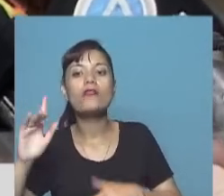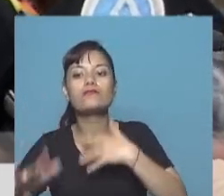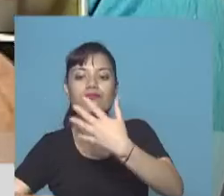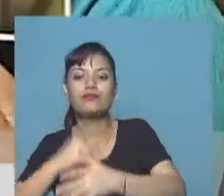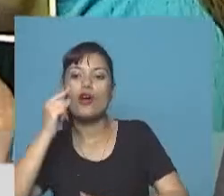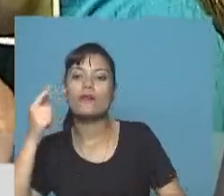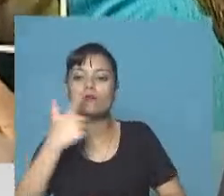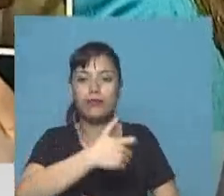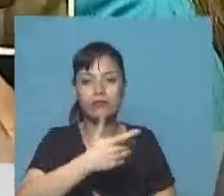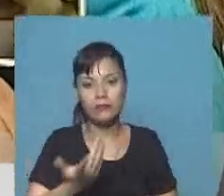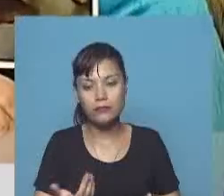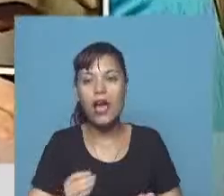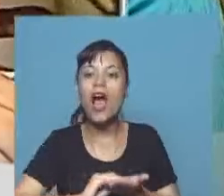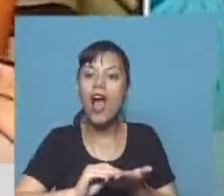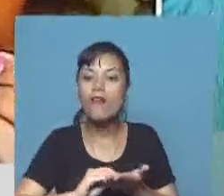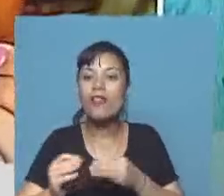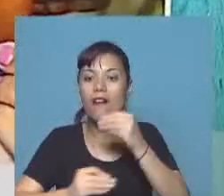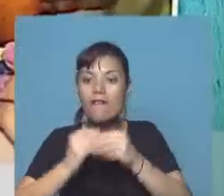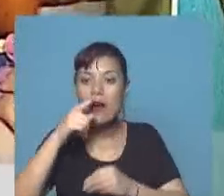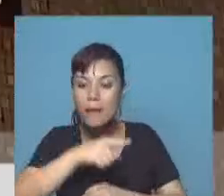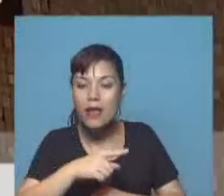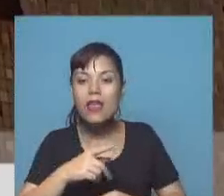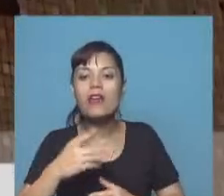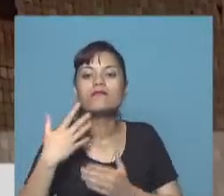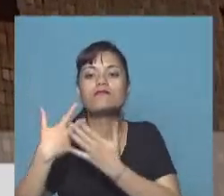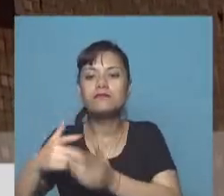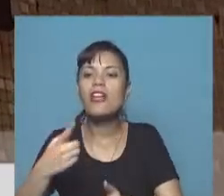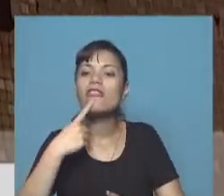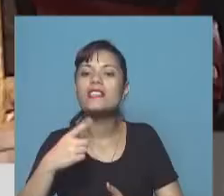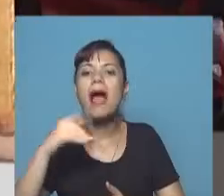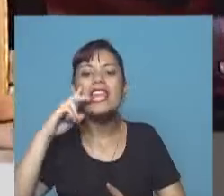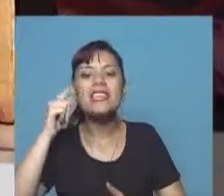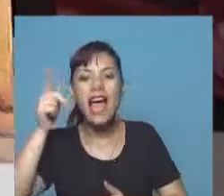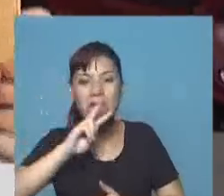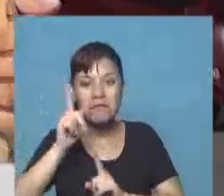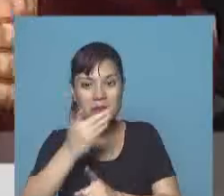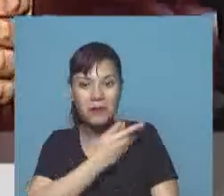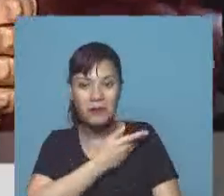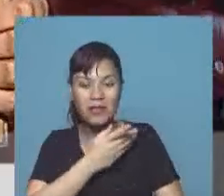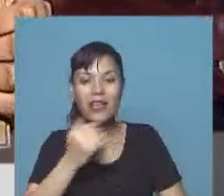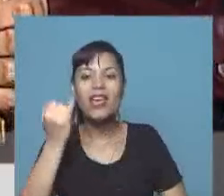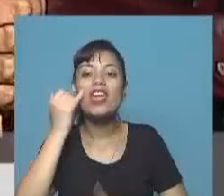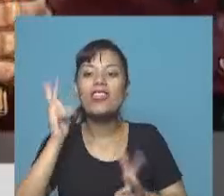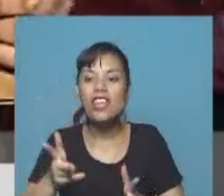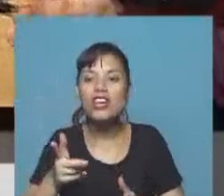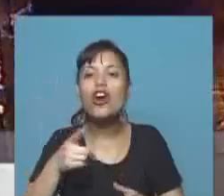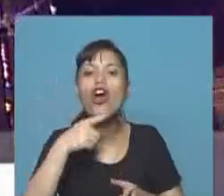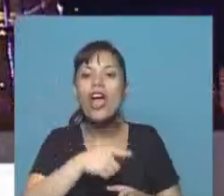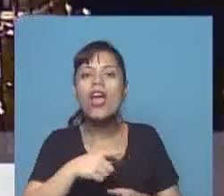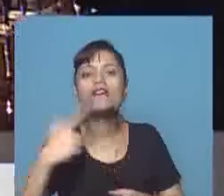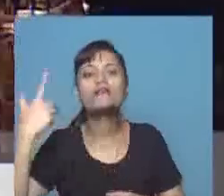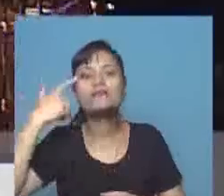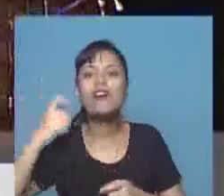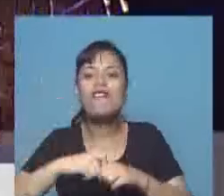la reacción de la policía. La abogada de la familia Cabello rechazó los dichos de María Eugenia Vidal e insistió en que se trata de un caso